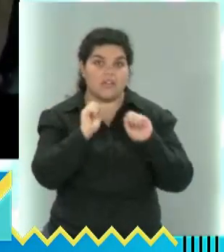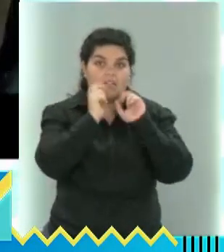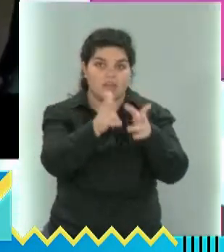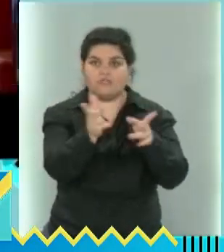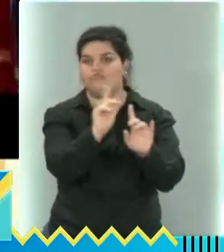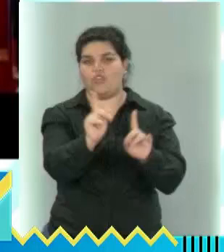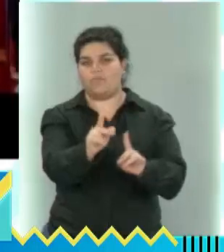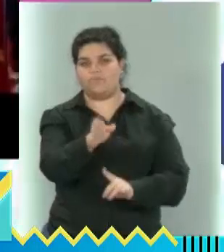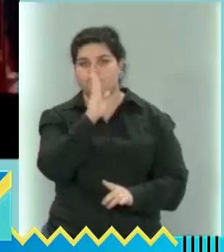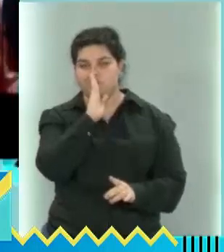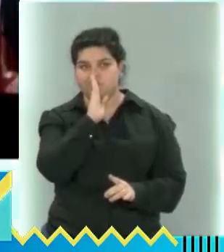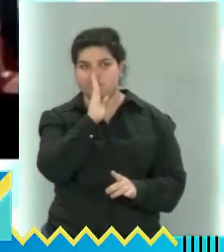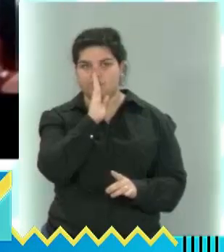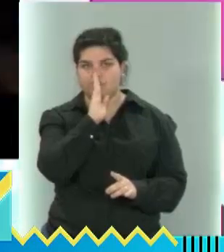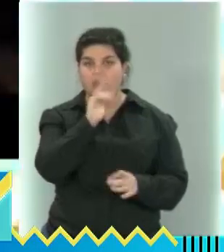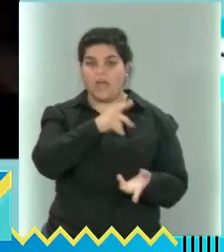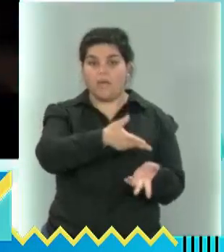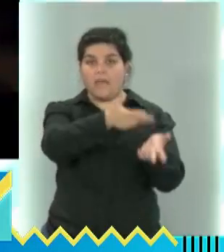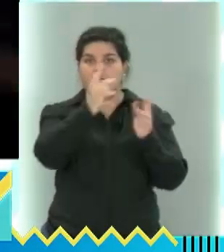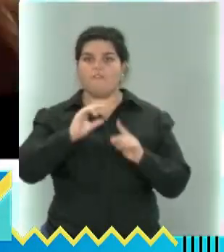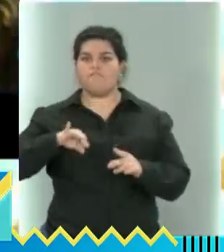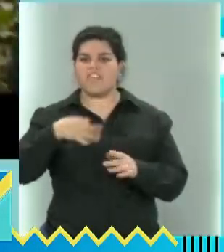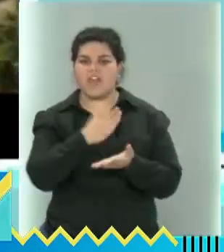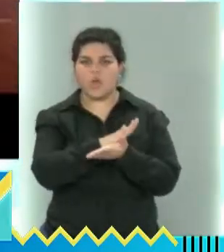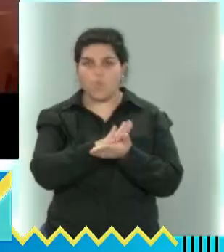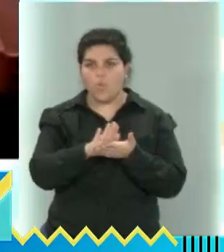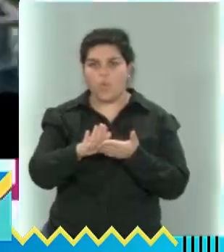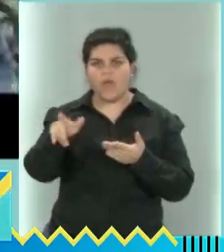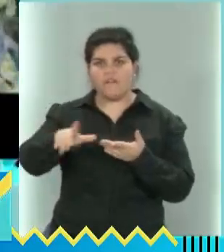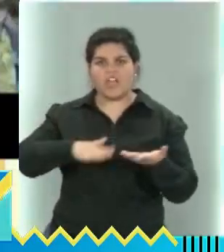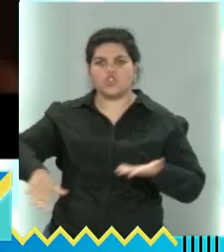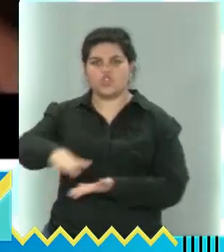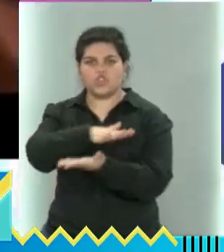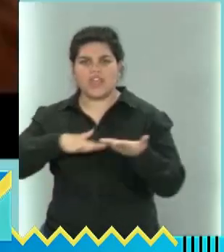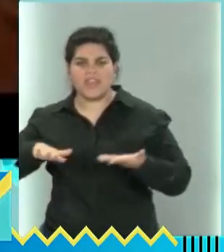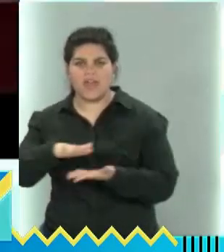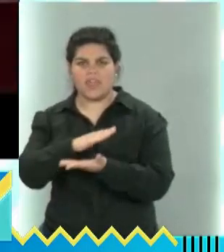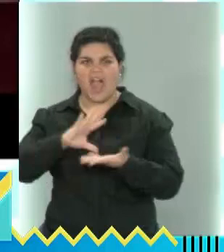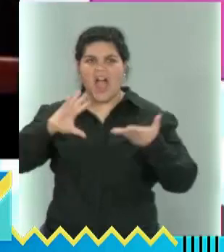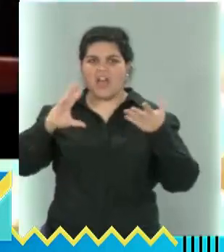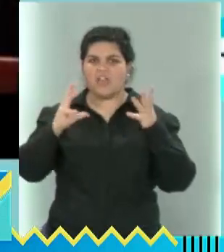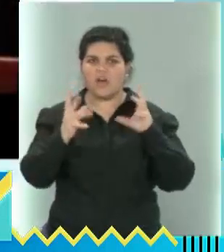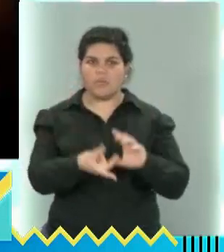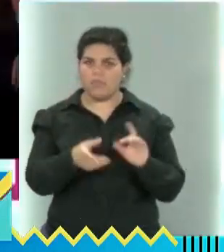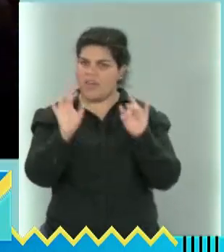un spoiler. Adaptarse a esta nueva vida, a la civilización, a la sociedad moderna les va a resultar